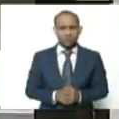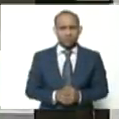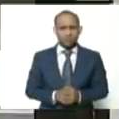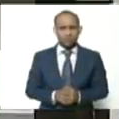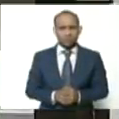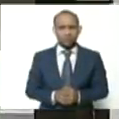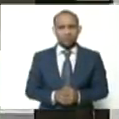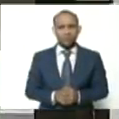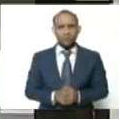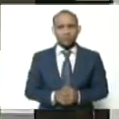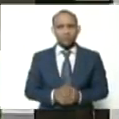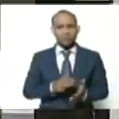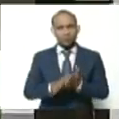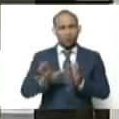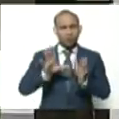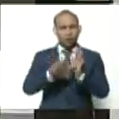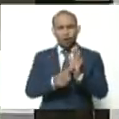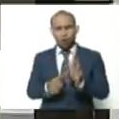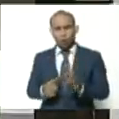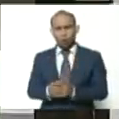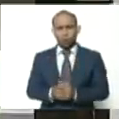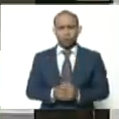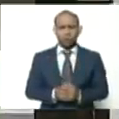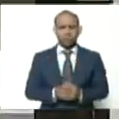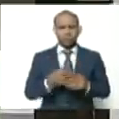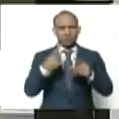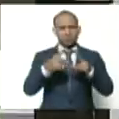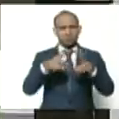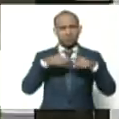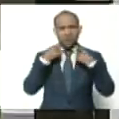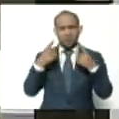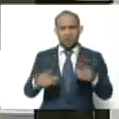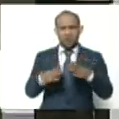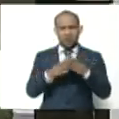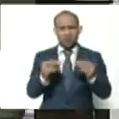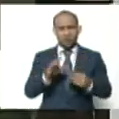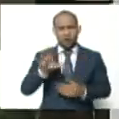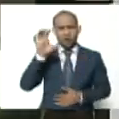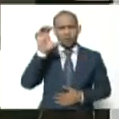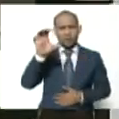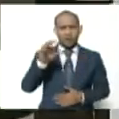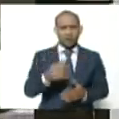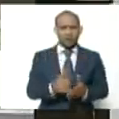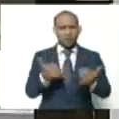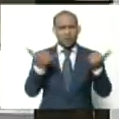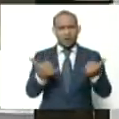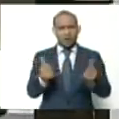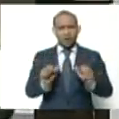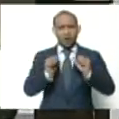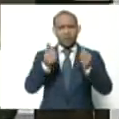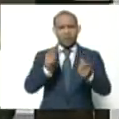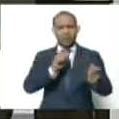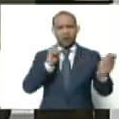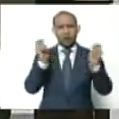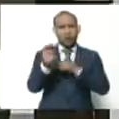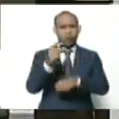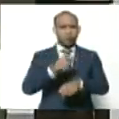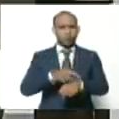latrocinio, saqueo, robo y de pérdida total para el país. Ahora ha empezado otra etapa, otra era.